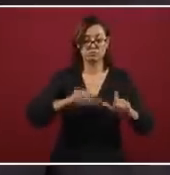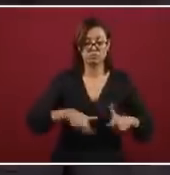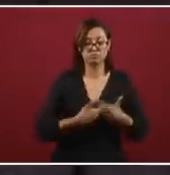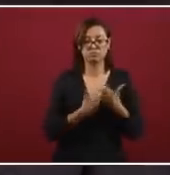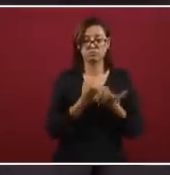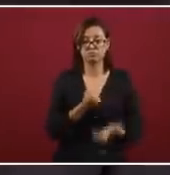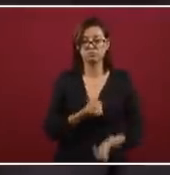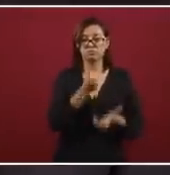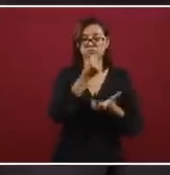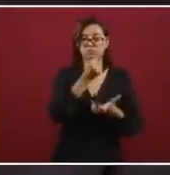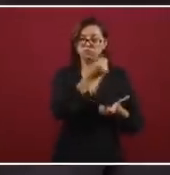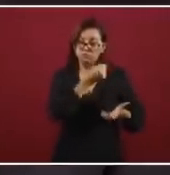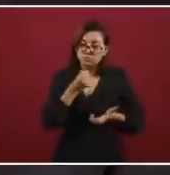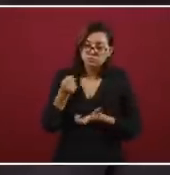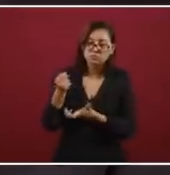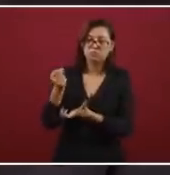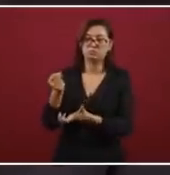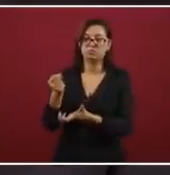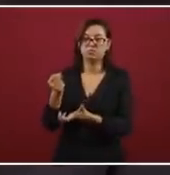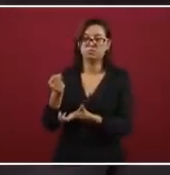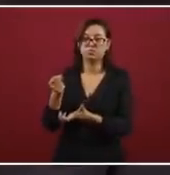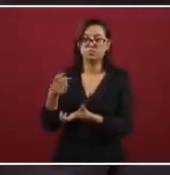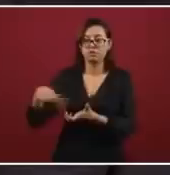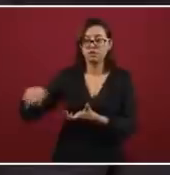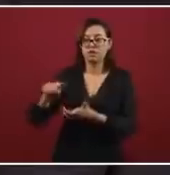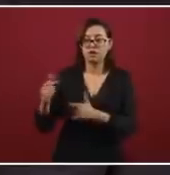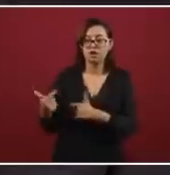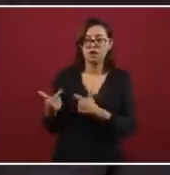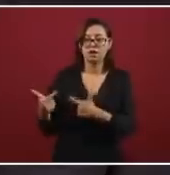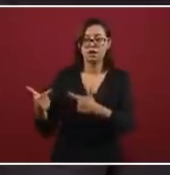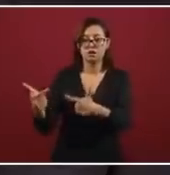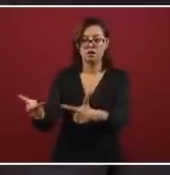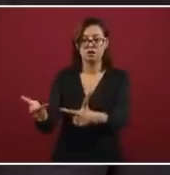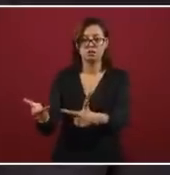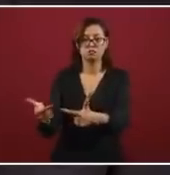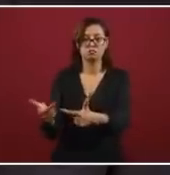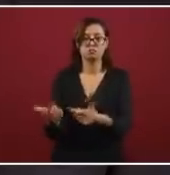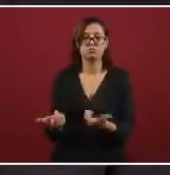que le corresponde a las nuevas generaciones.